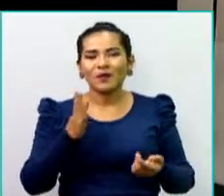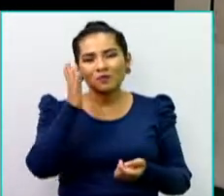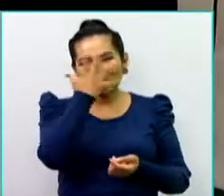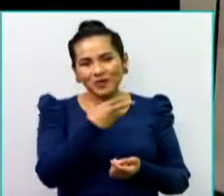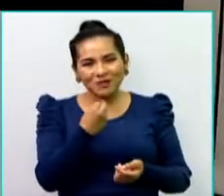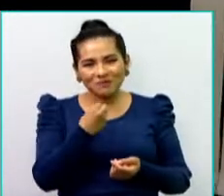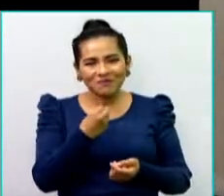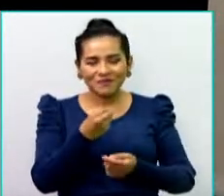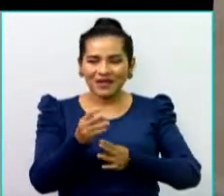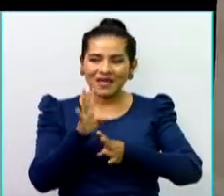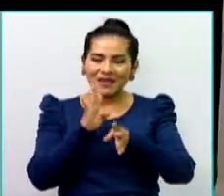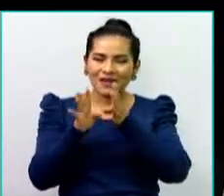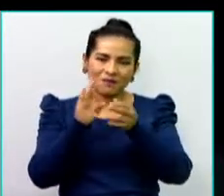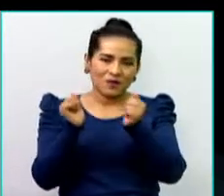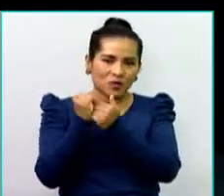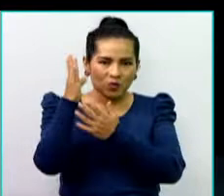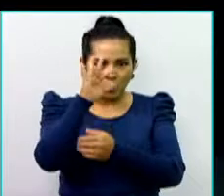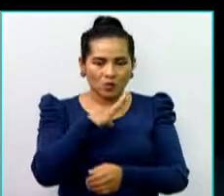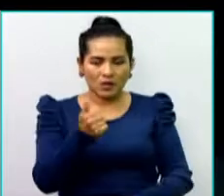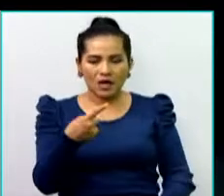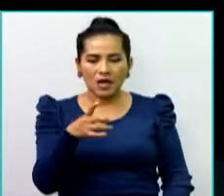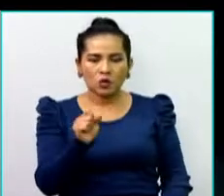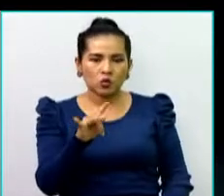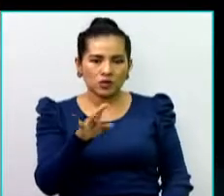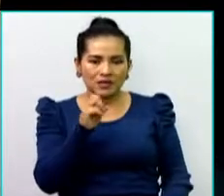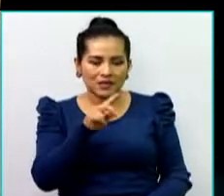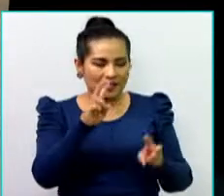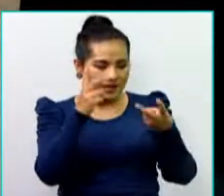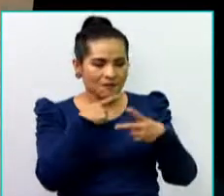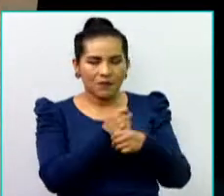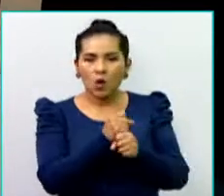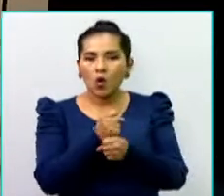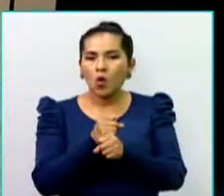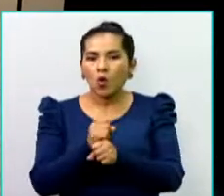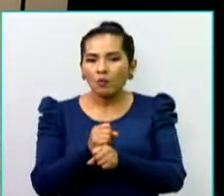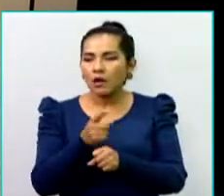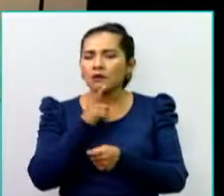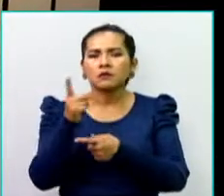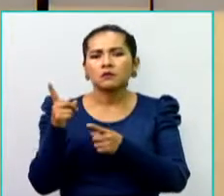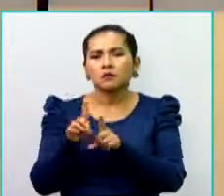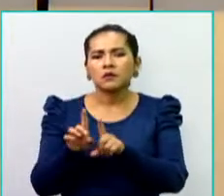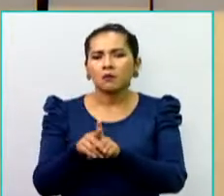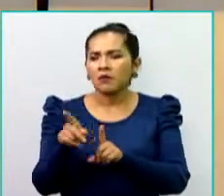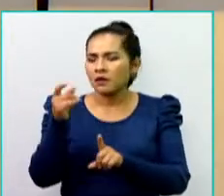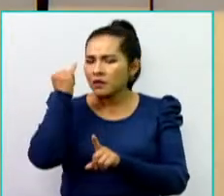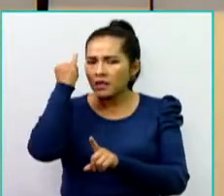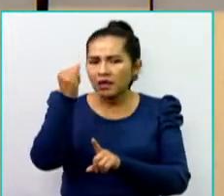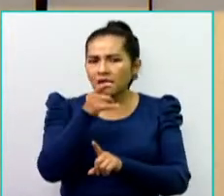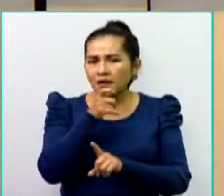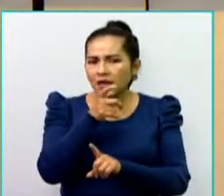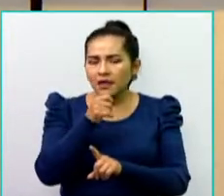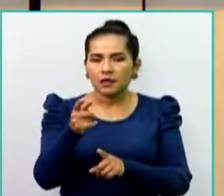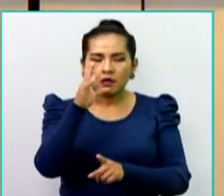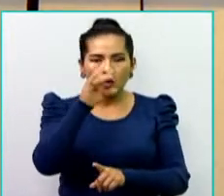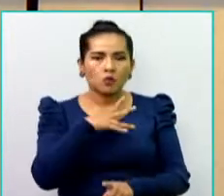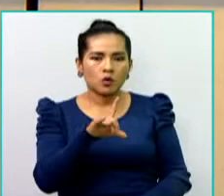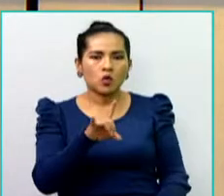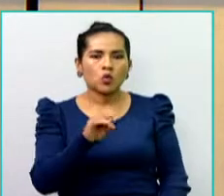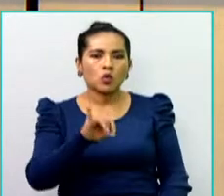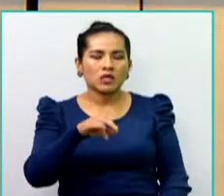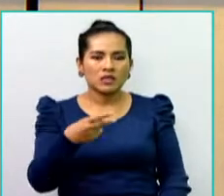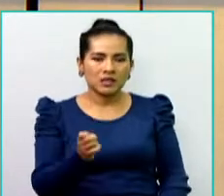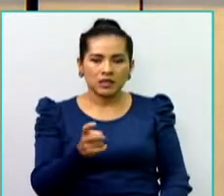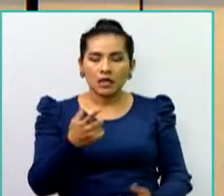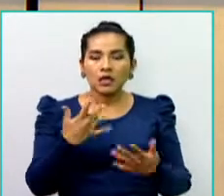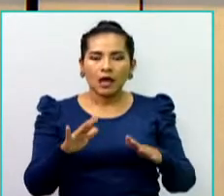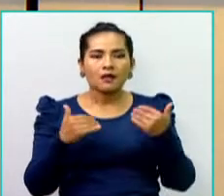poder charlar con Agustín justamente sobre esto, y bueno, él también nos comentaba que el de la idea de hacer esta obra había sido Luigi Antezana, que tenía el libreto